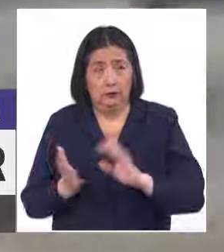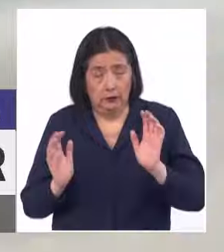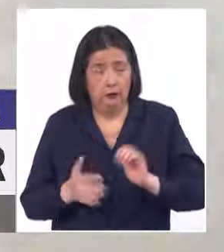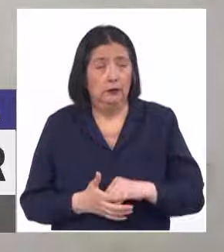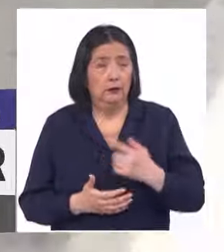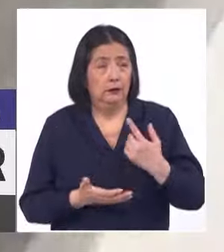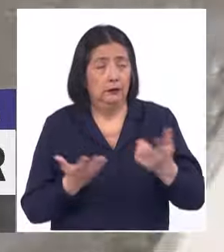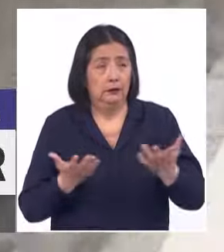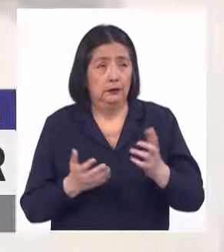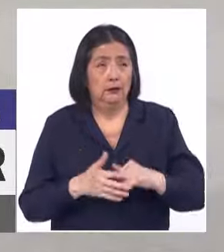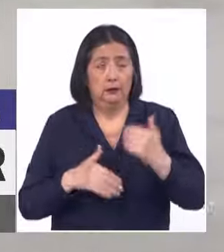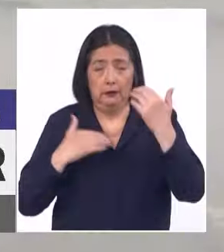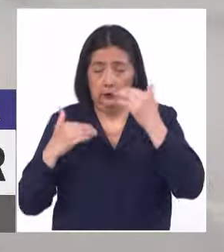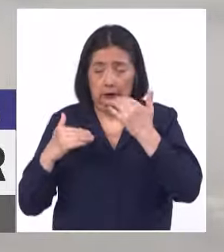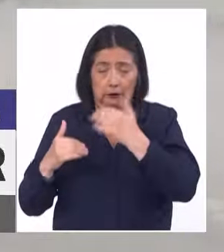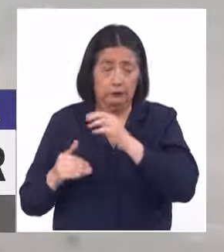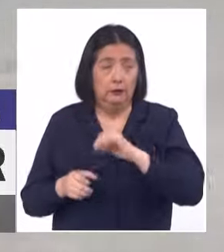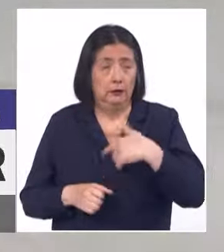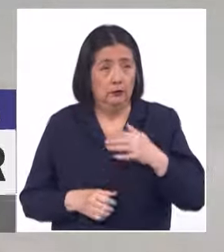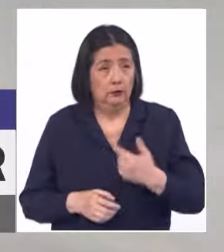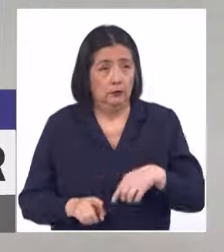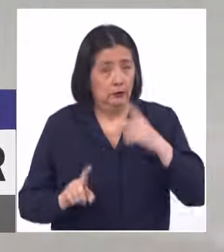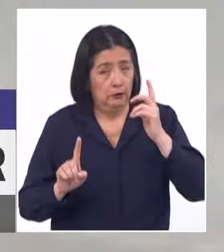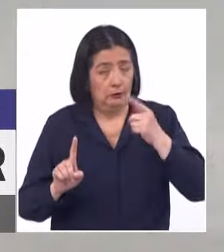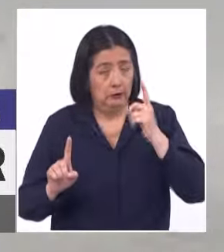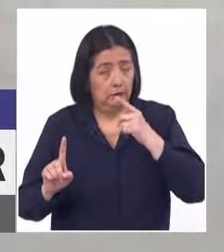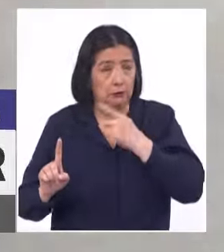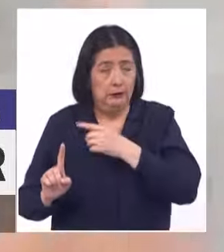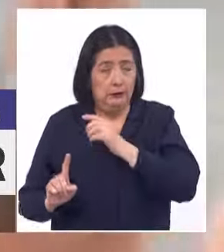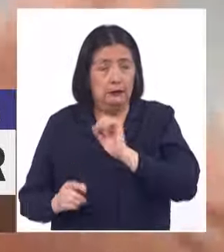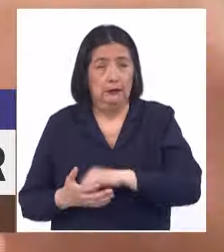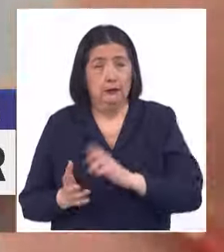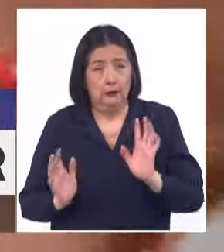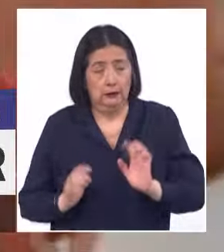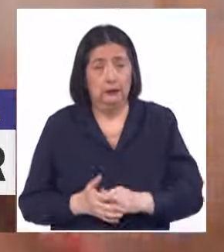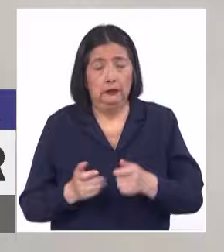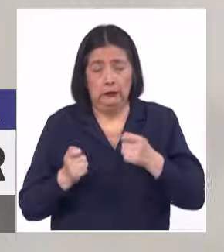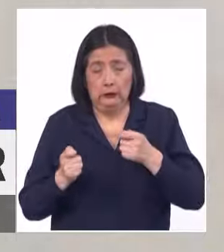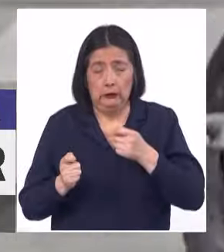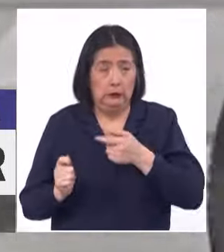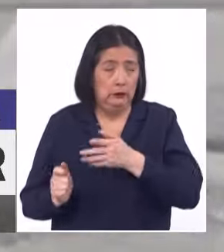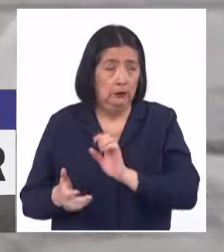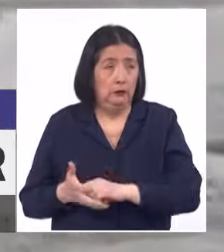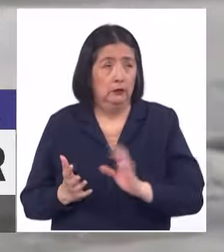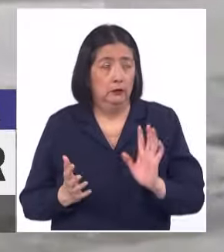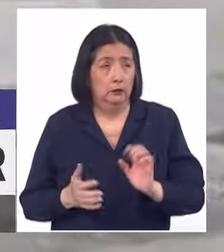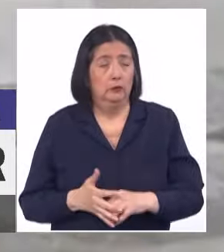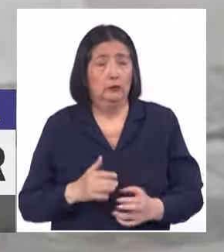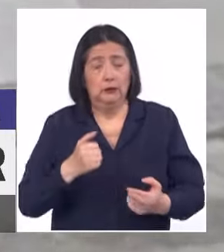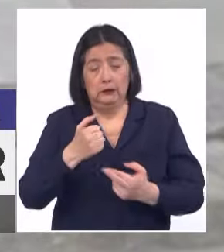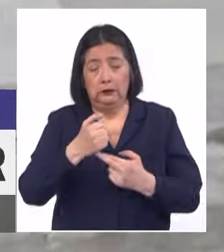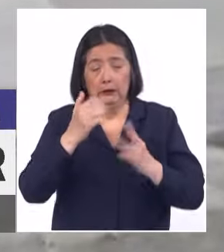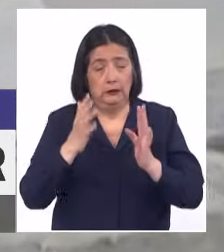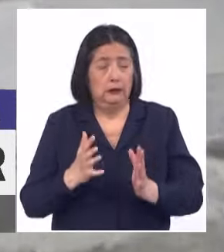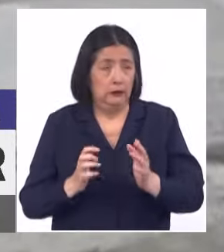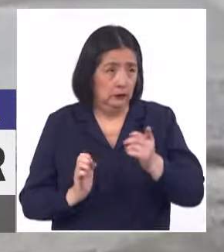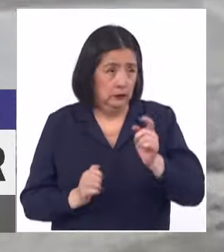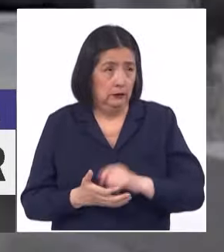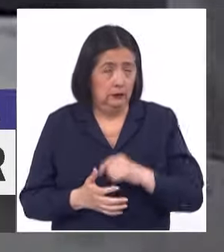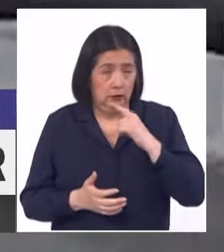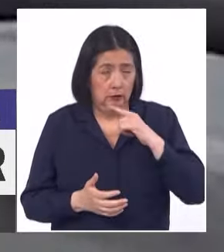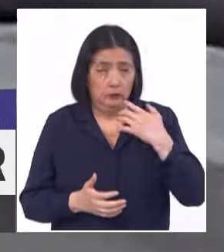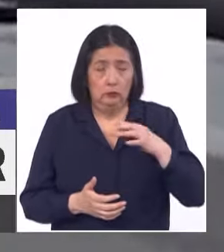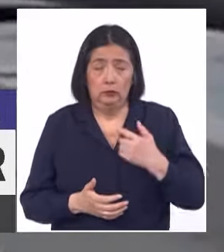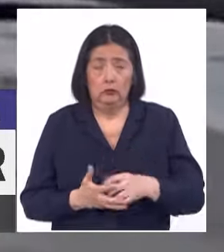todo las que están en frontera, que venían siendo amenazadas, extorsionadas. Incluso una regidora sufrió